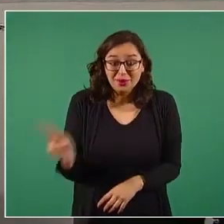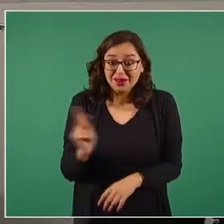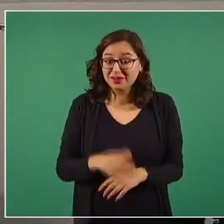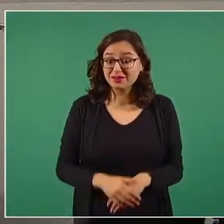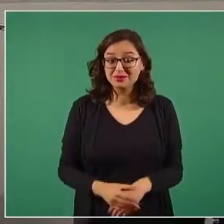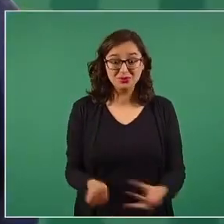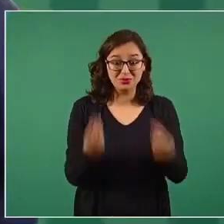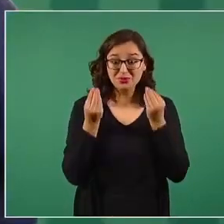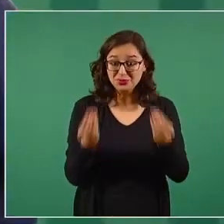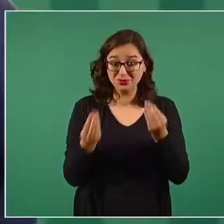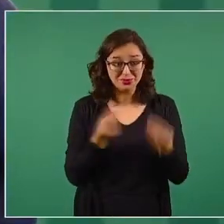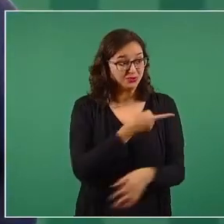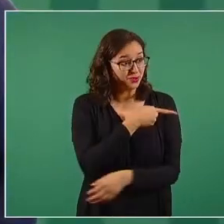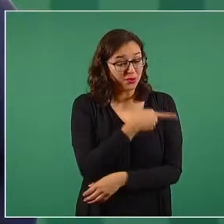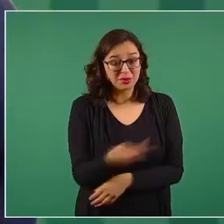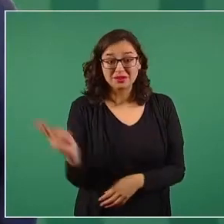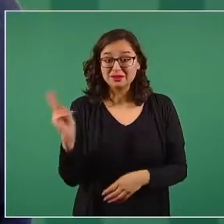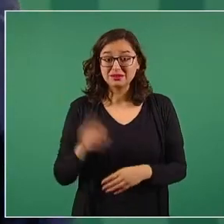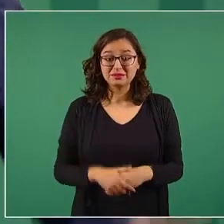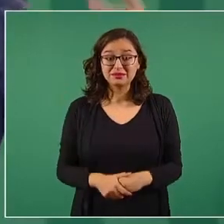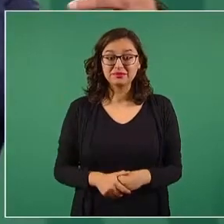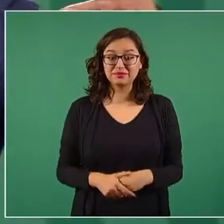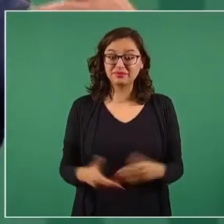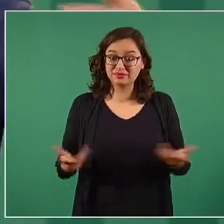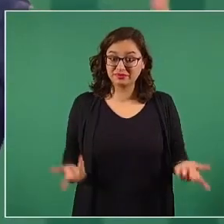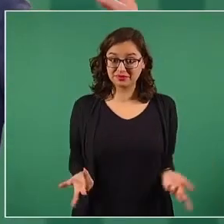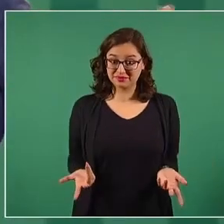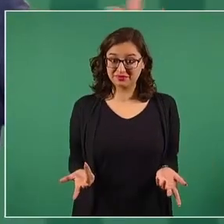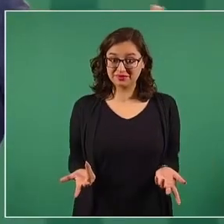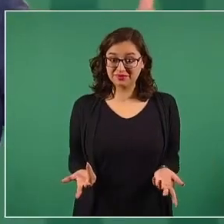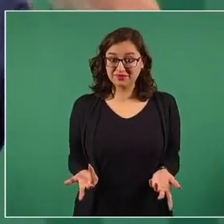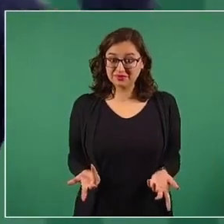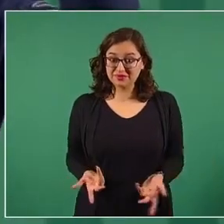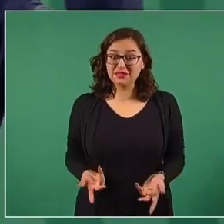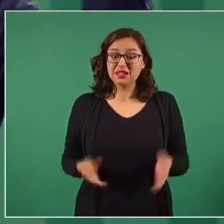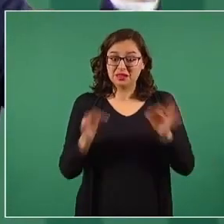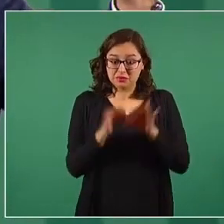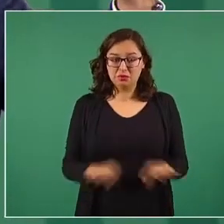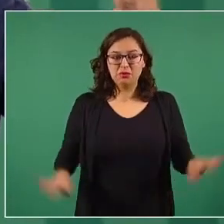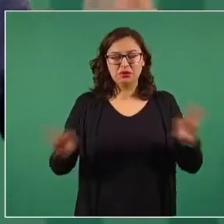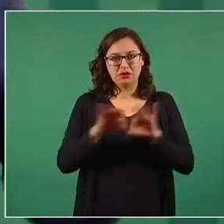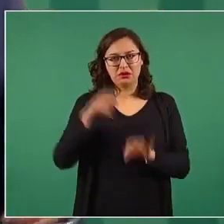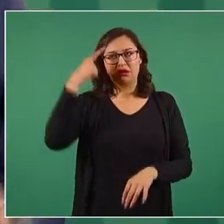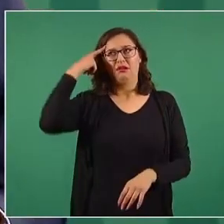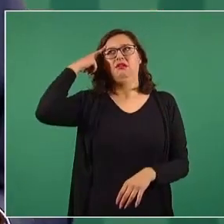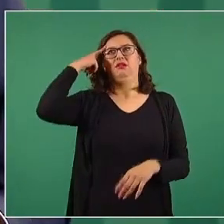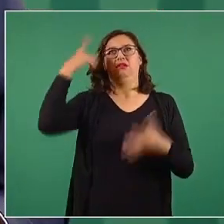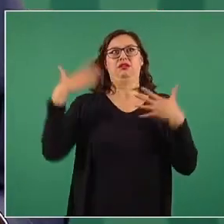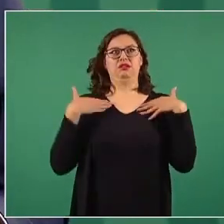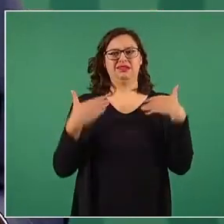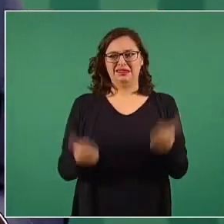con muchas necesidades. O sea, todo esto es importante para dimensionar,